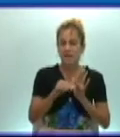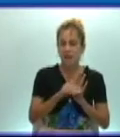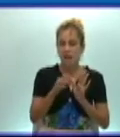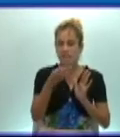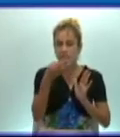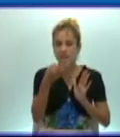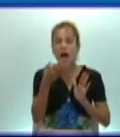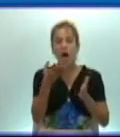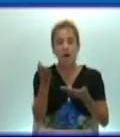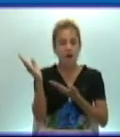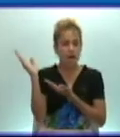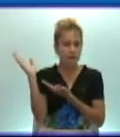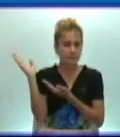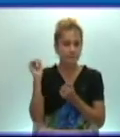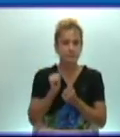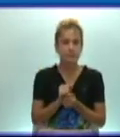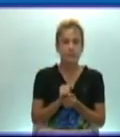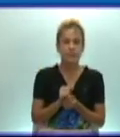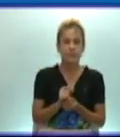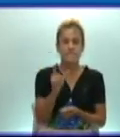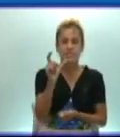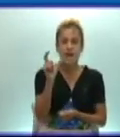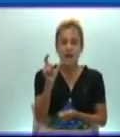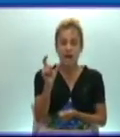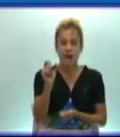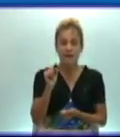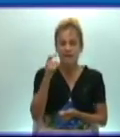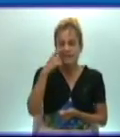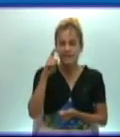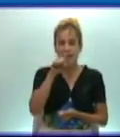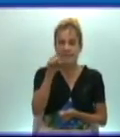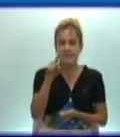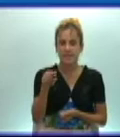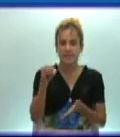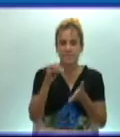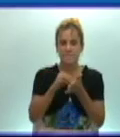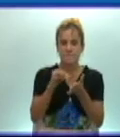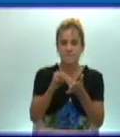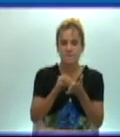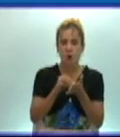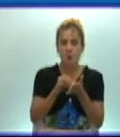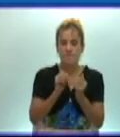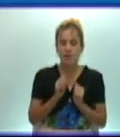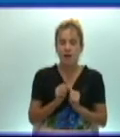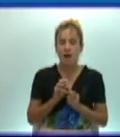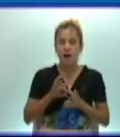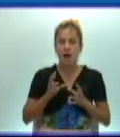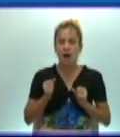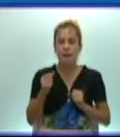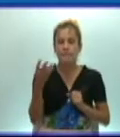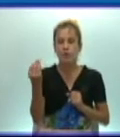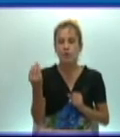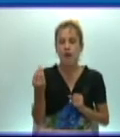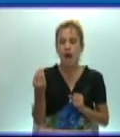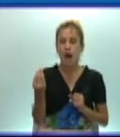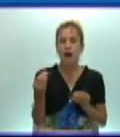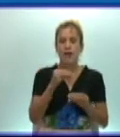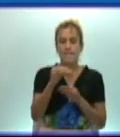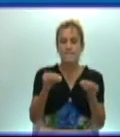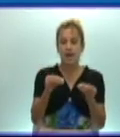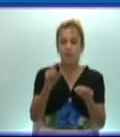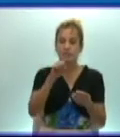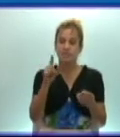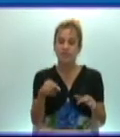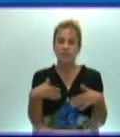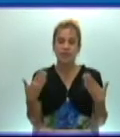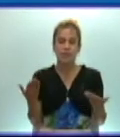precisamente que las palabras terminadas en Z forman el plural cambiando la Z por la C. Otro de